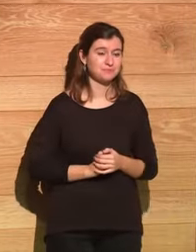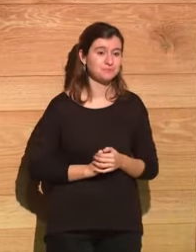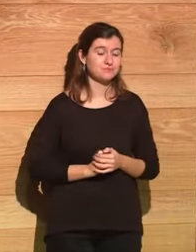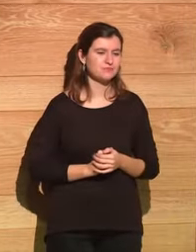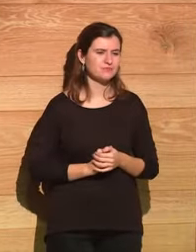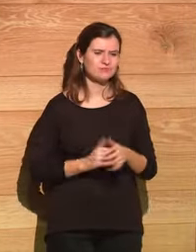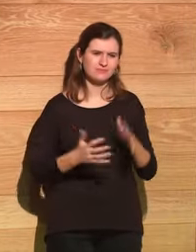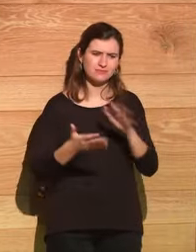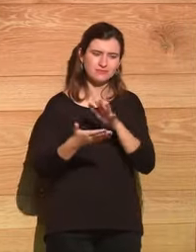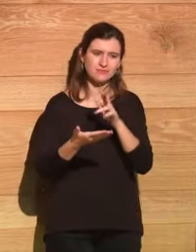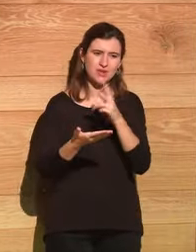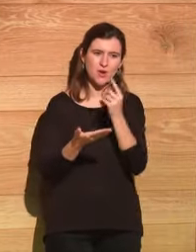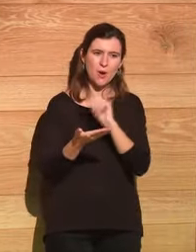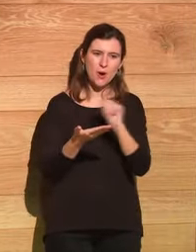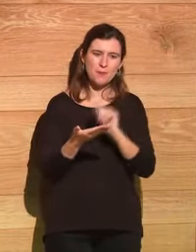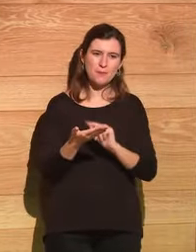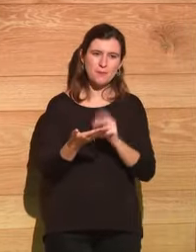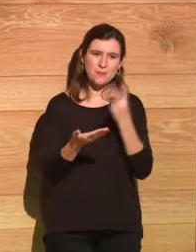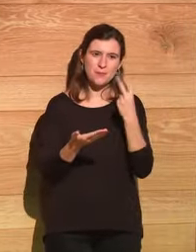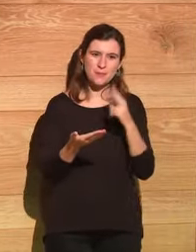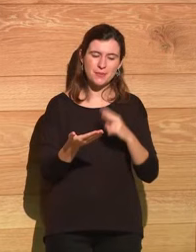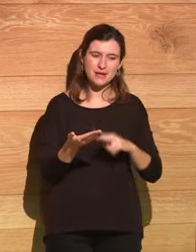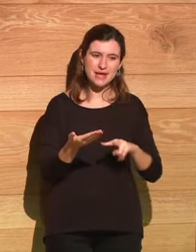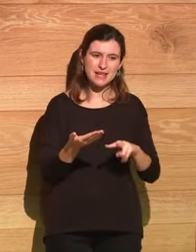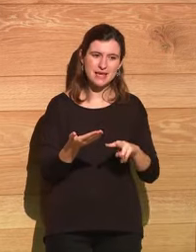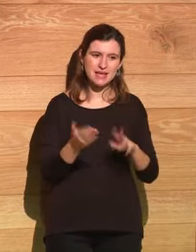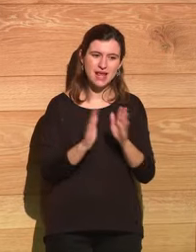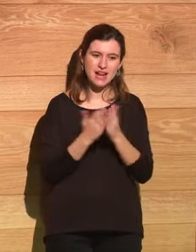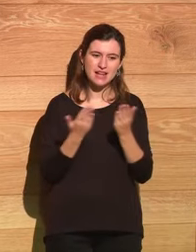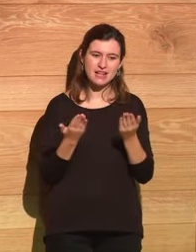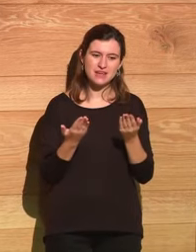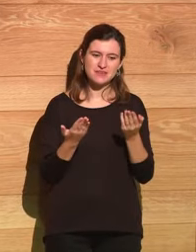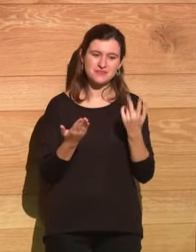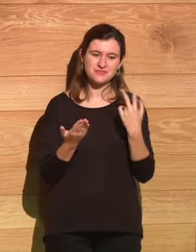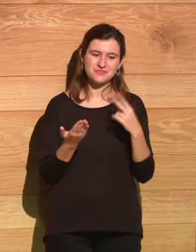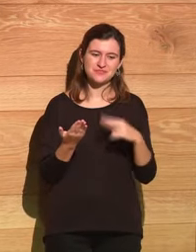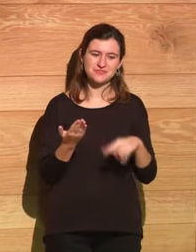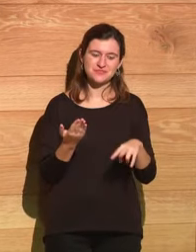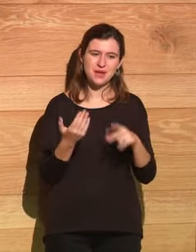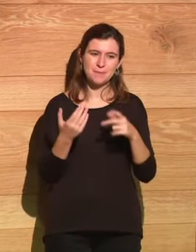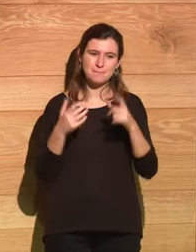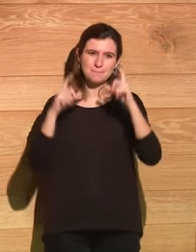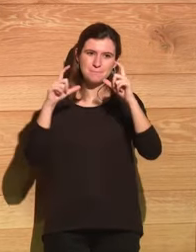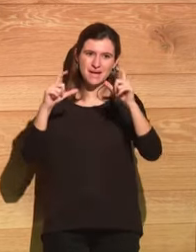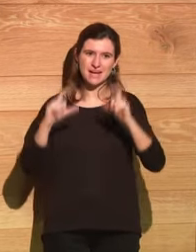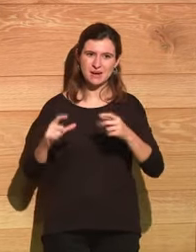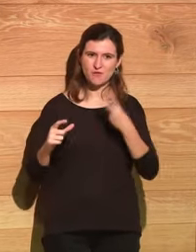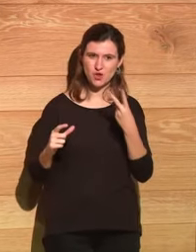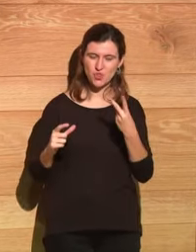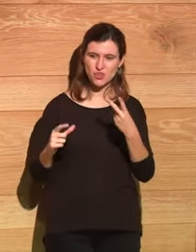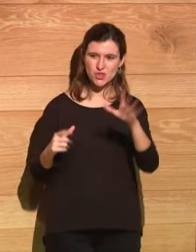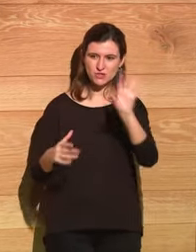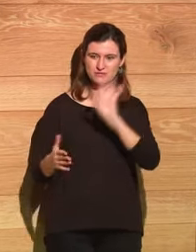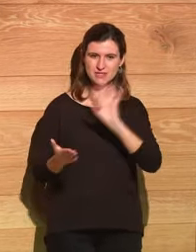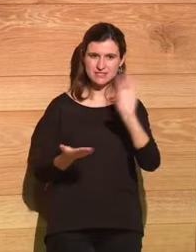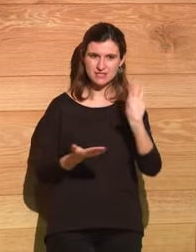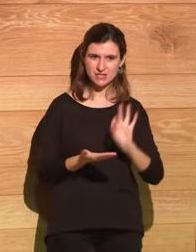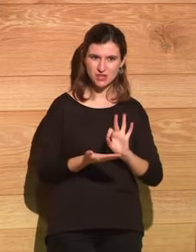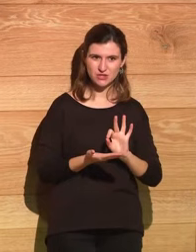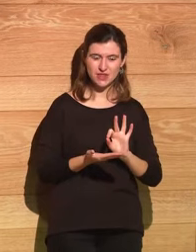voy a leer un poco de... He escogido algunos párrafos, algunos extractos de este